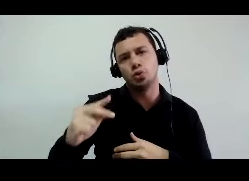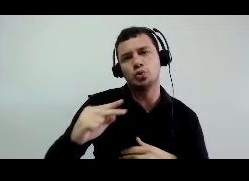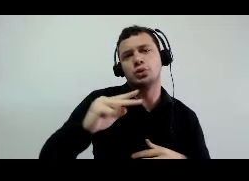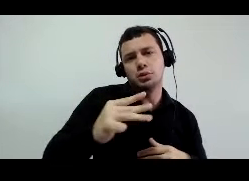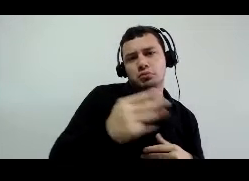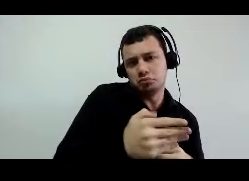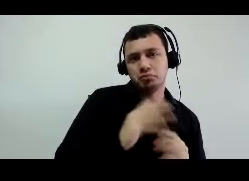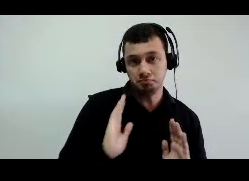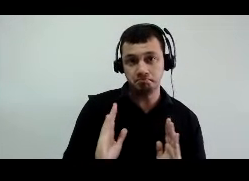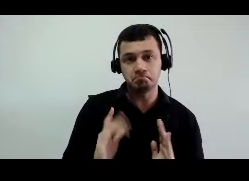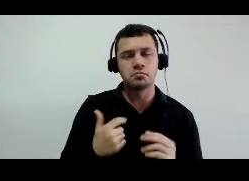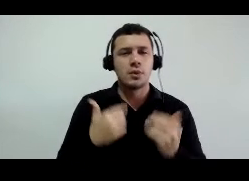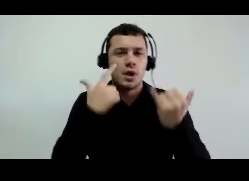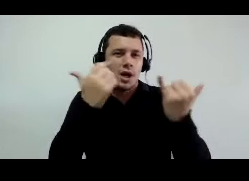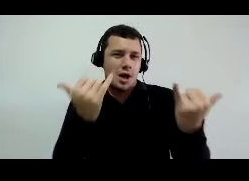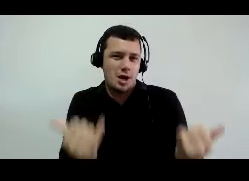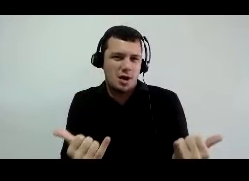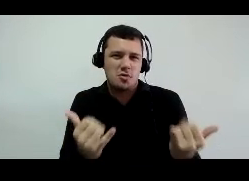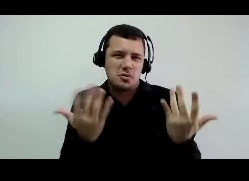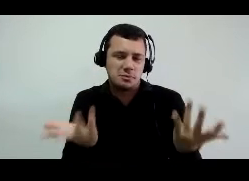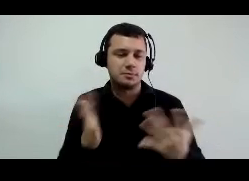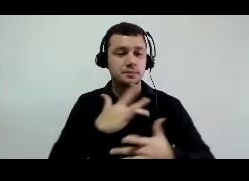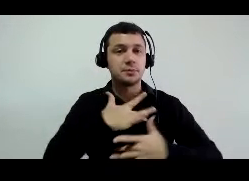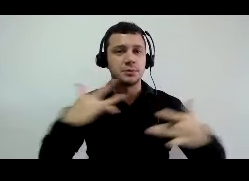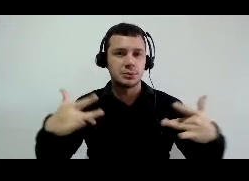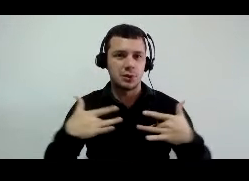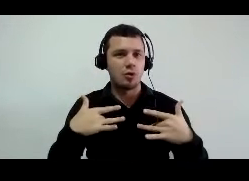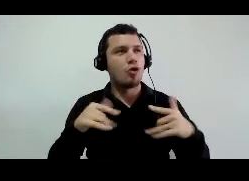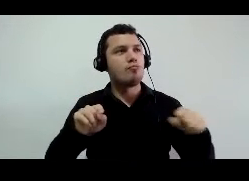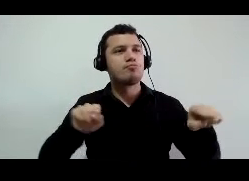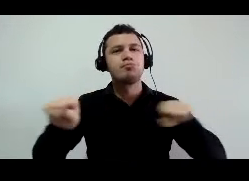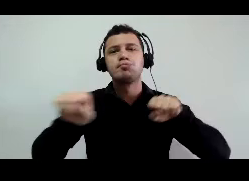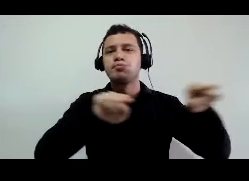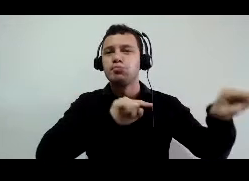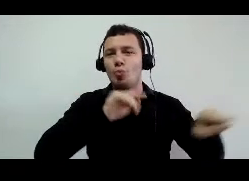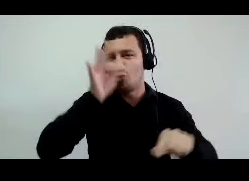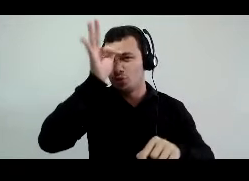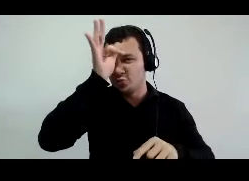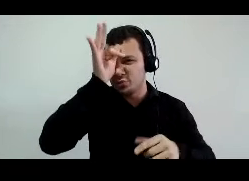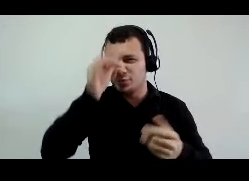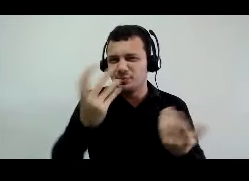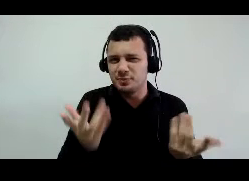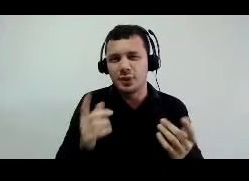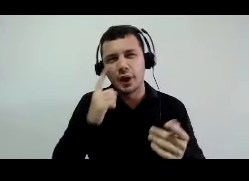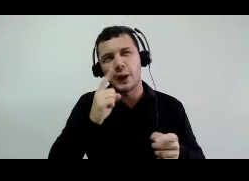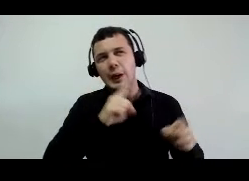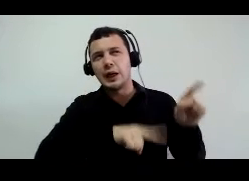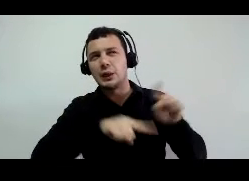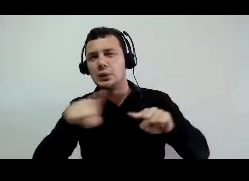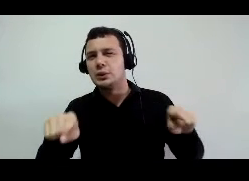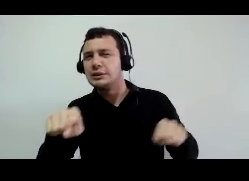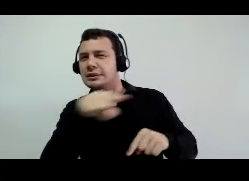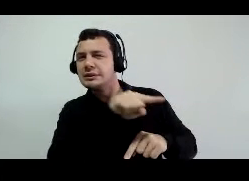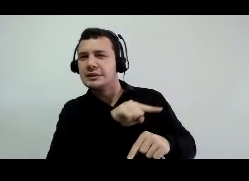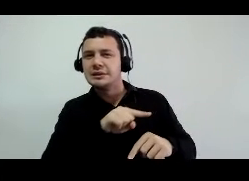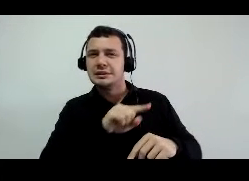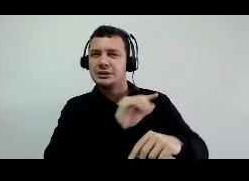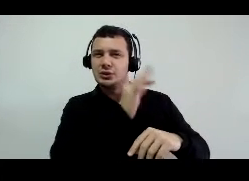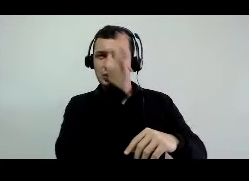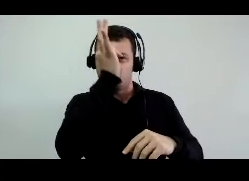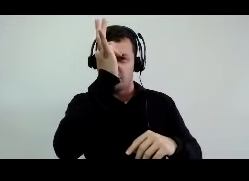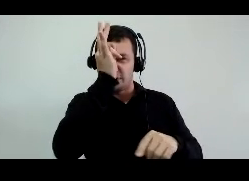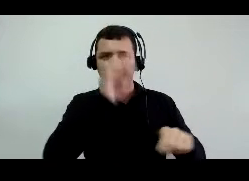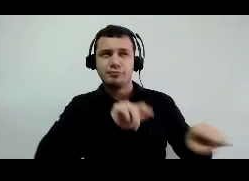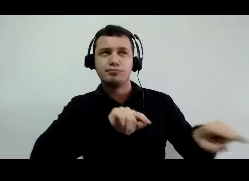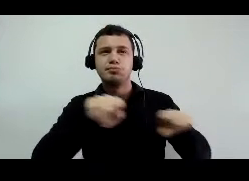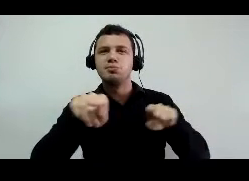sistema de salud todavía existen esas mañas de algunas instituciones donde el